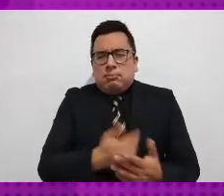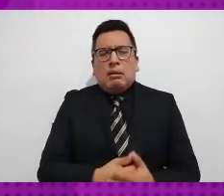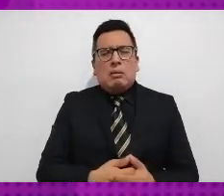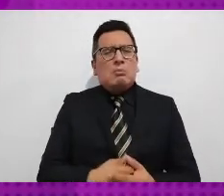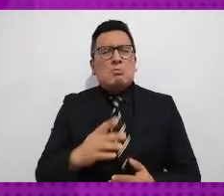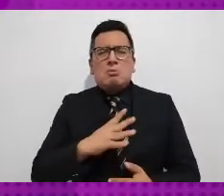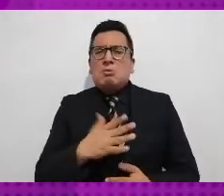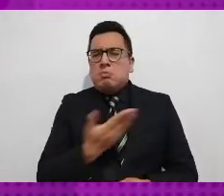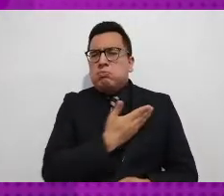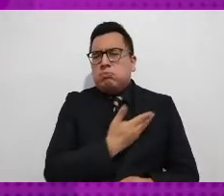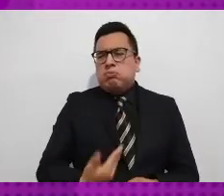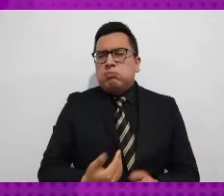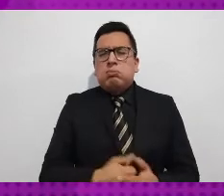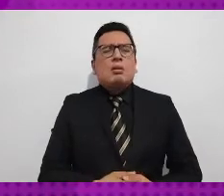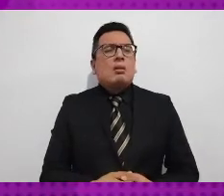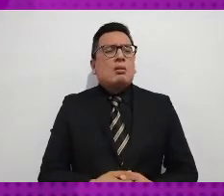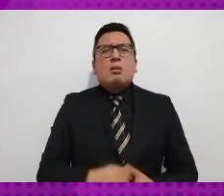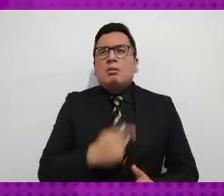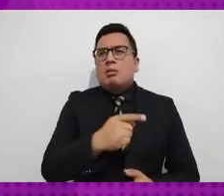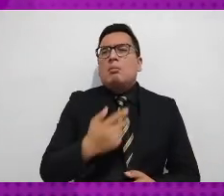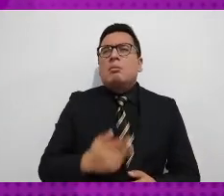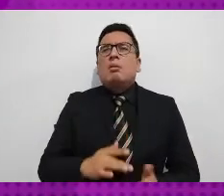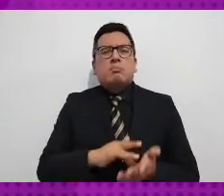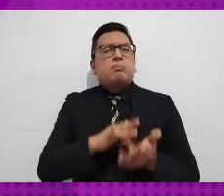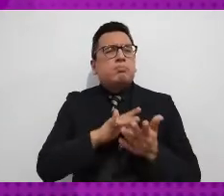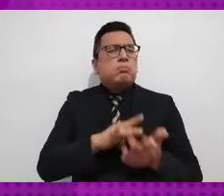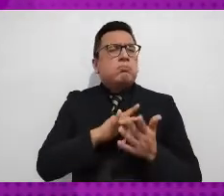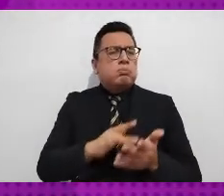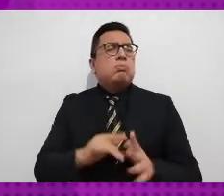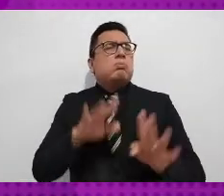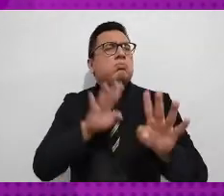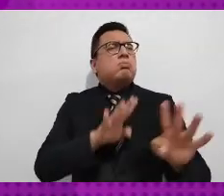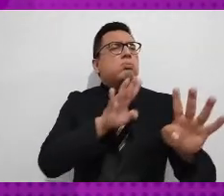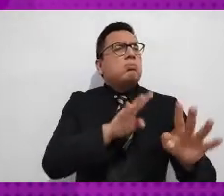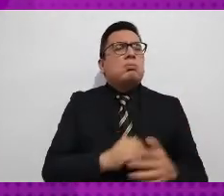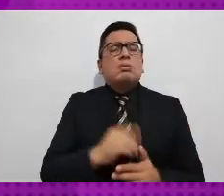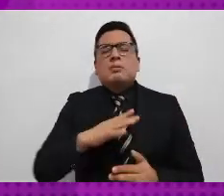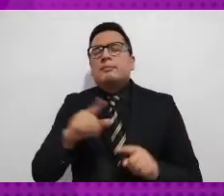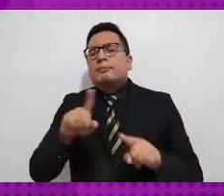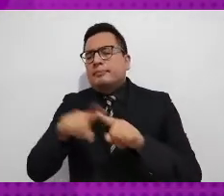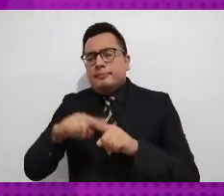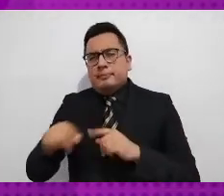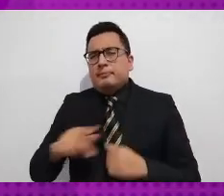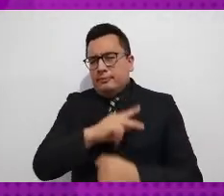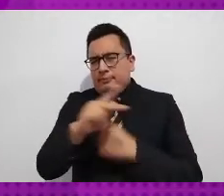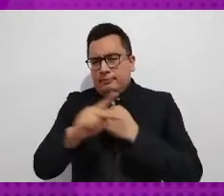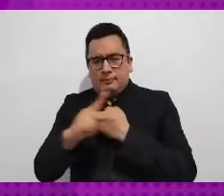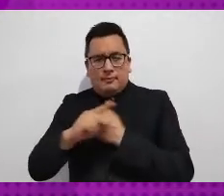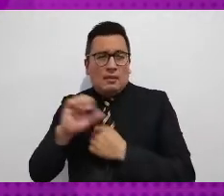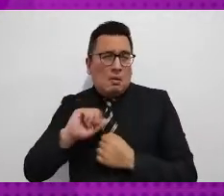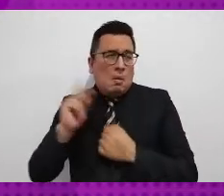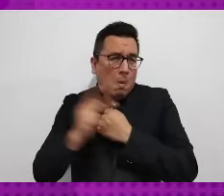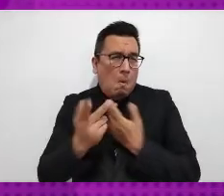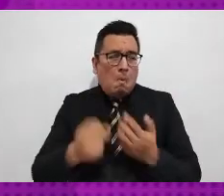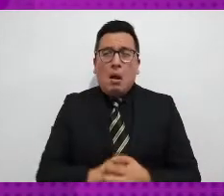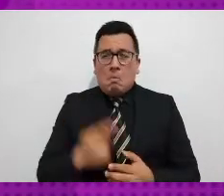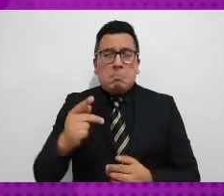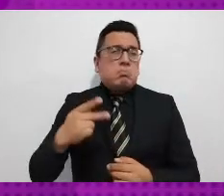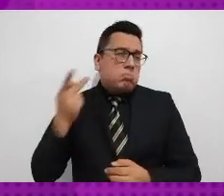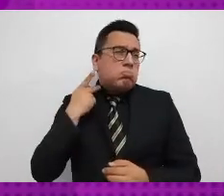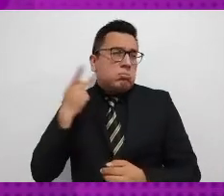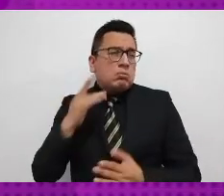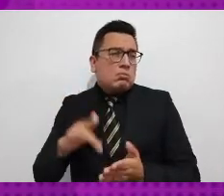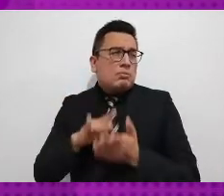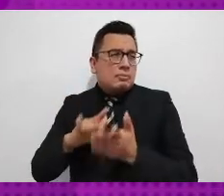ministro, participe en las marchas, ¿no? Hay otros países también, Suecia, Noruega, donde participan. En México todavía no es tan común que